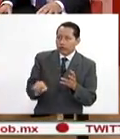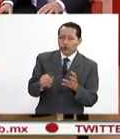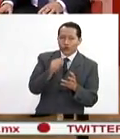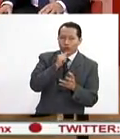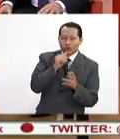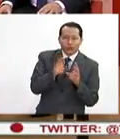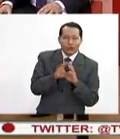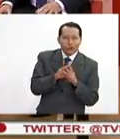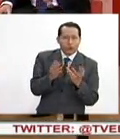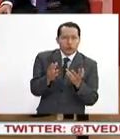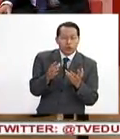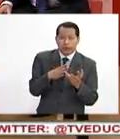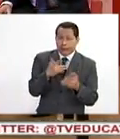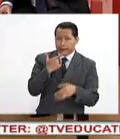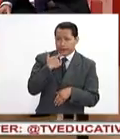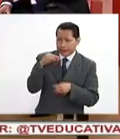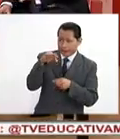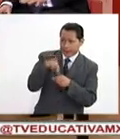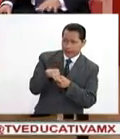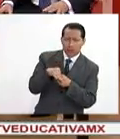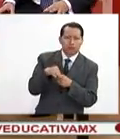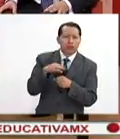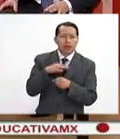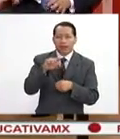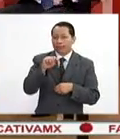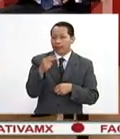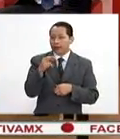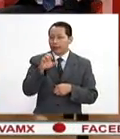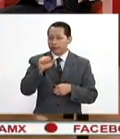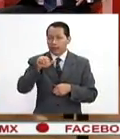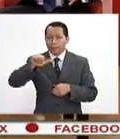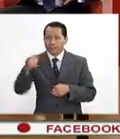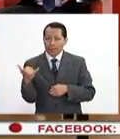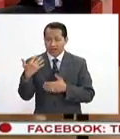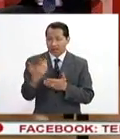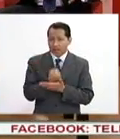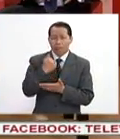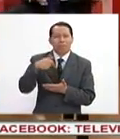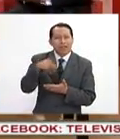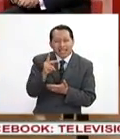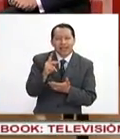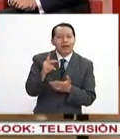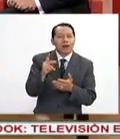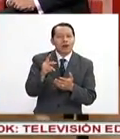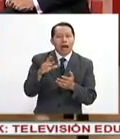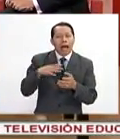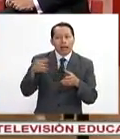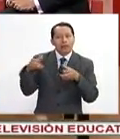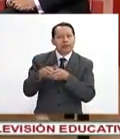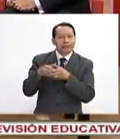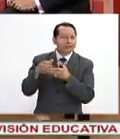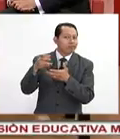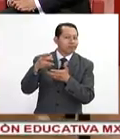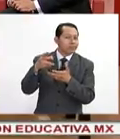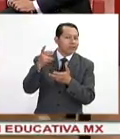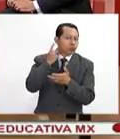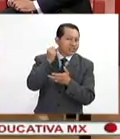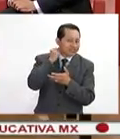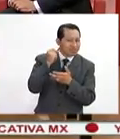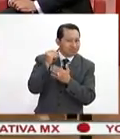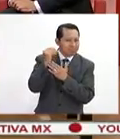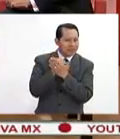las elecciones en Gran Bretaña. Ratificó su triunfo Theresa May, pero con menores parlamentarios, por decirlo de una forma. Ya